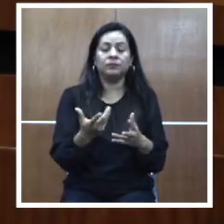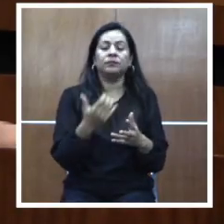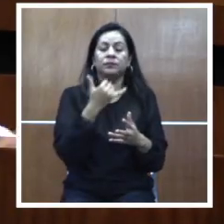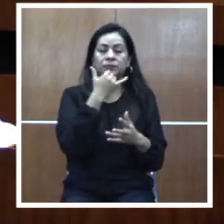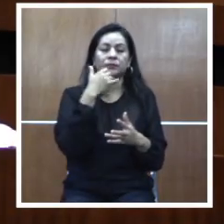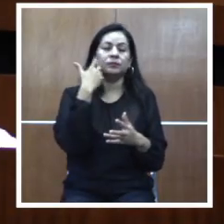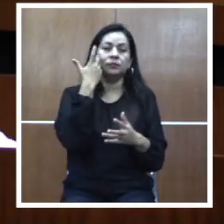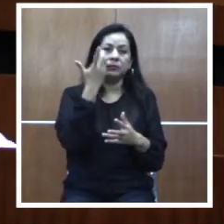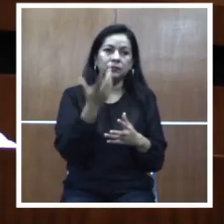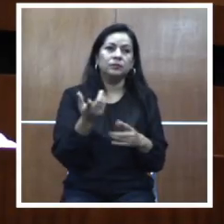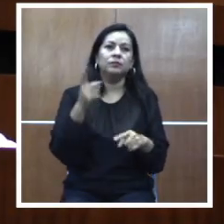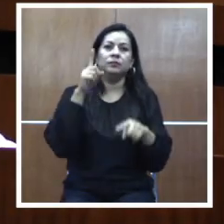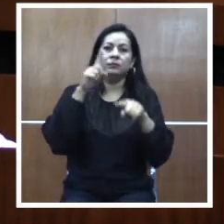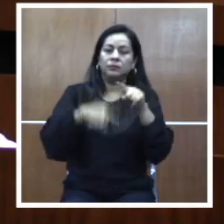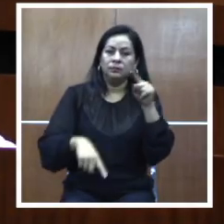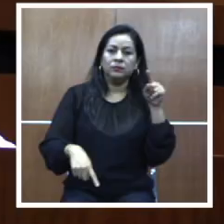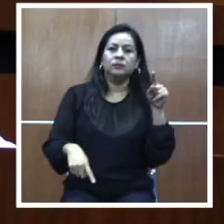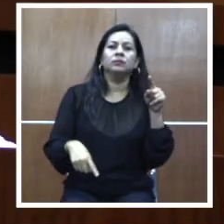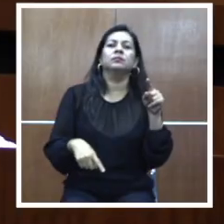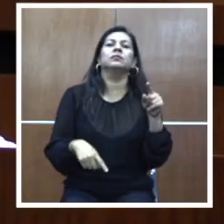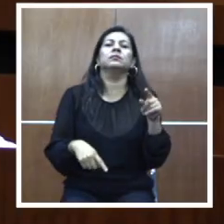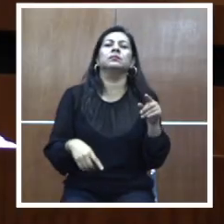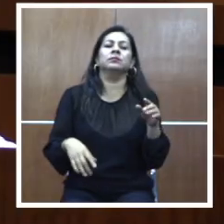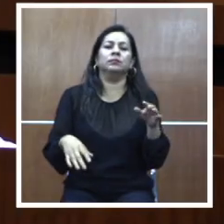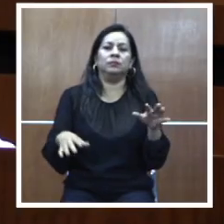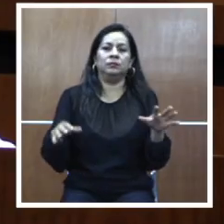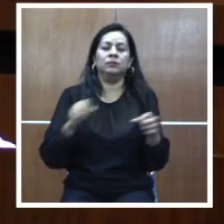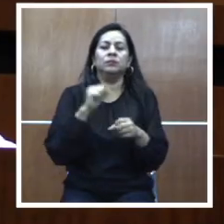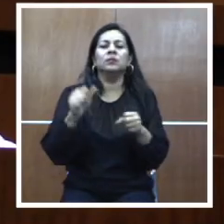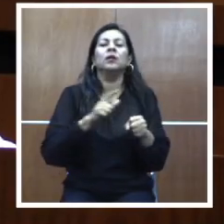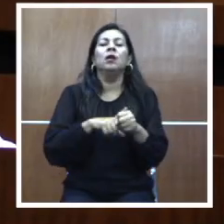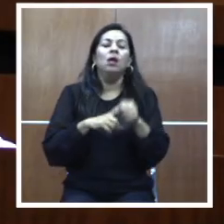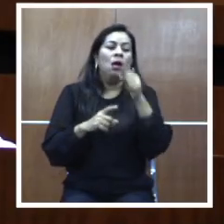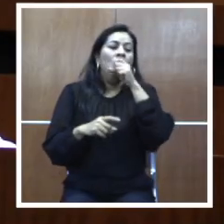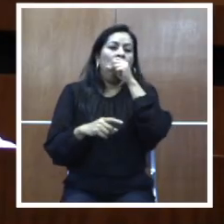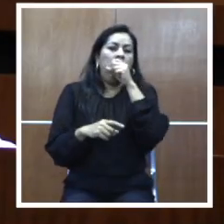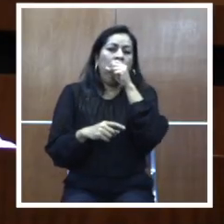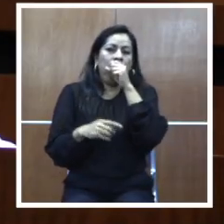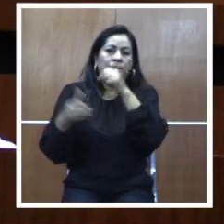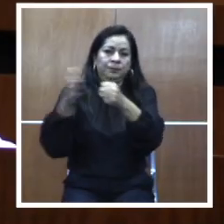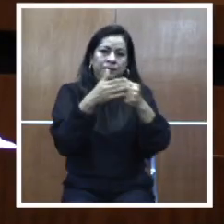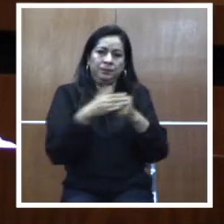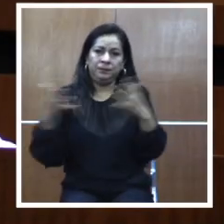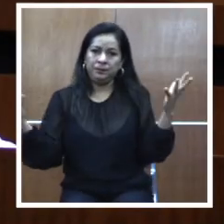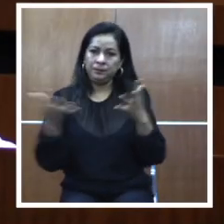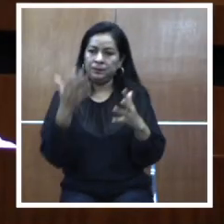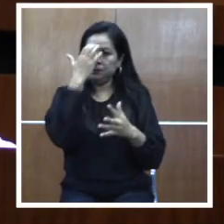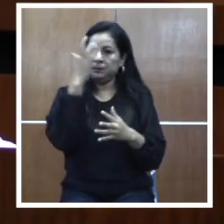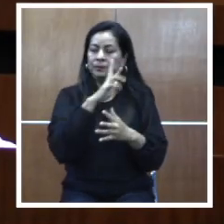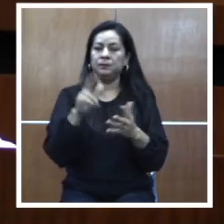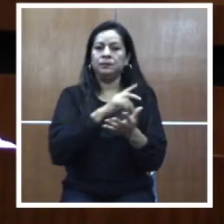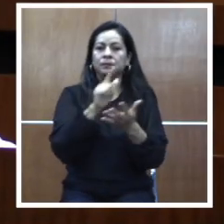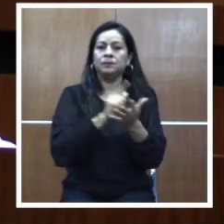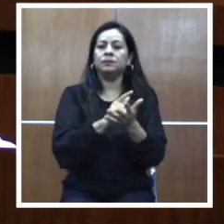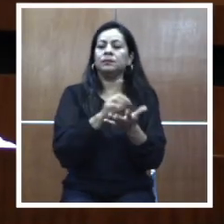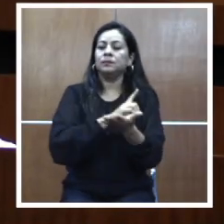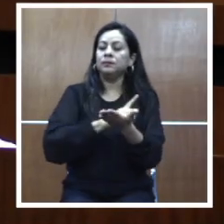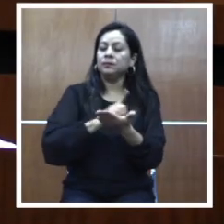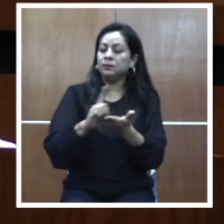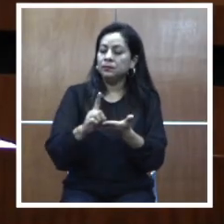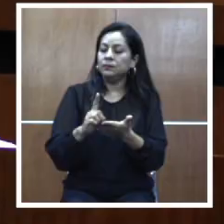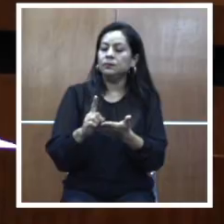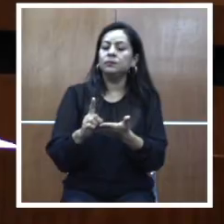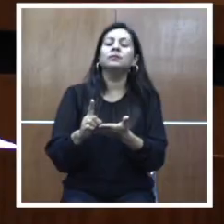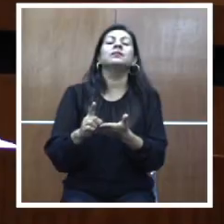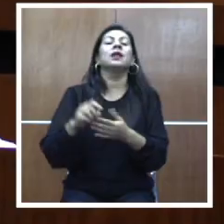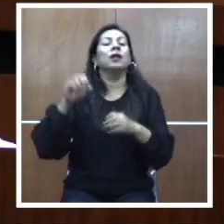buscan desarticular la movilización social. Hacemos un llamado a reconocer la legitimidad del derecho a